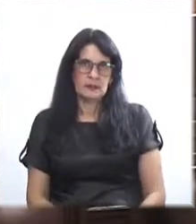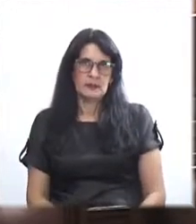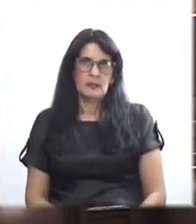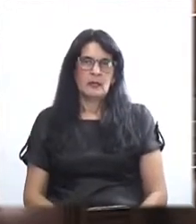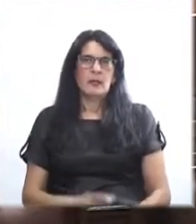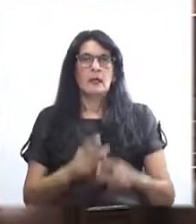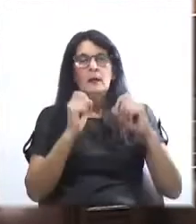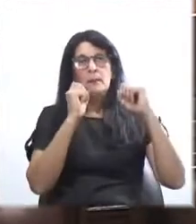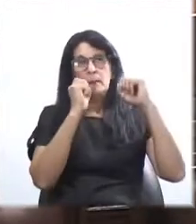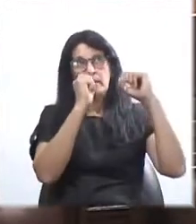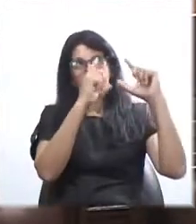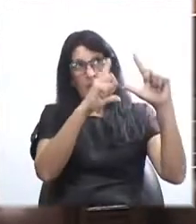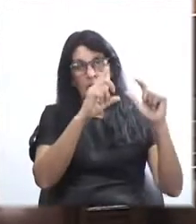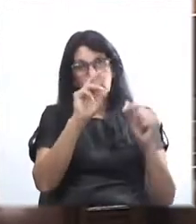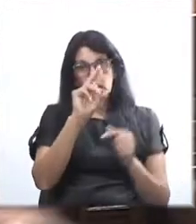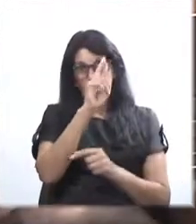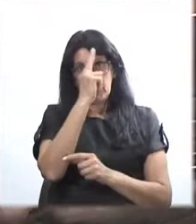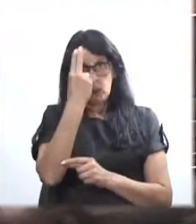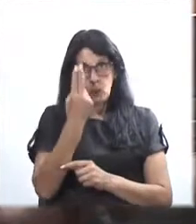Personería jurídica en el Uruguay,